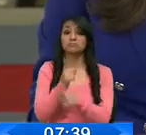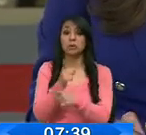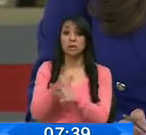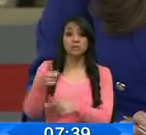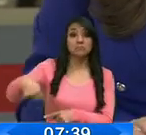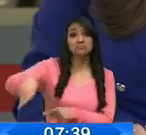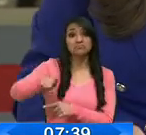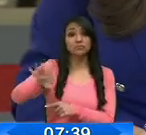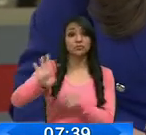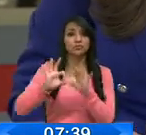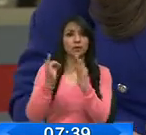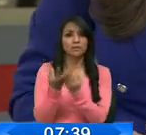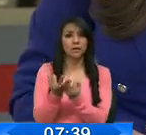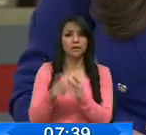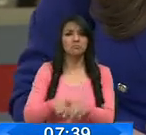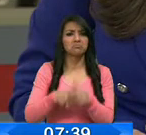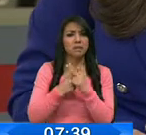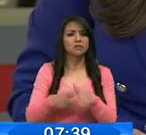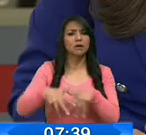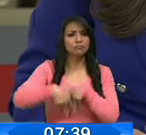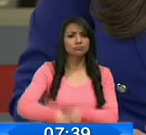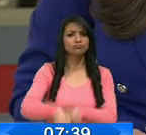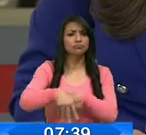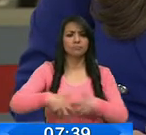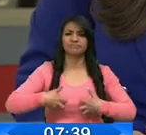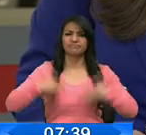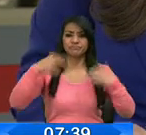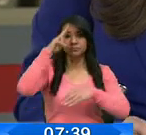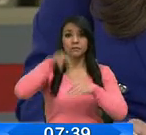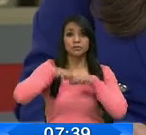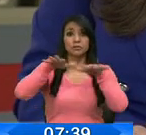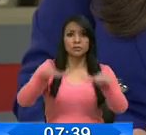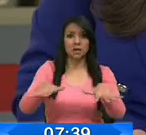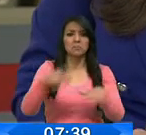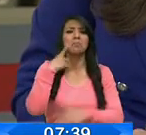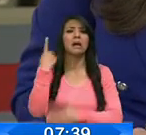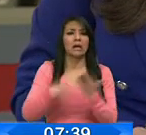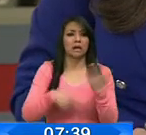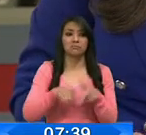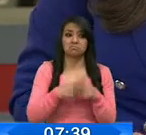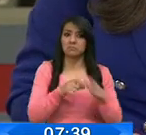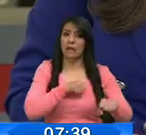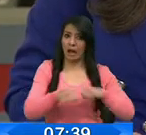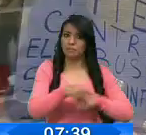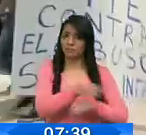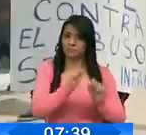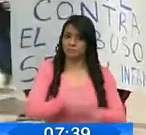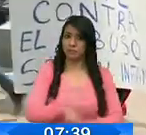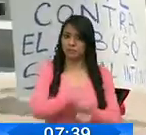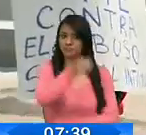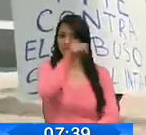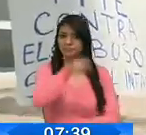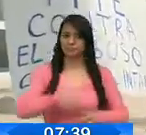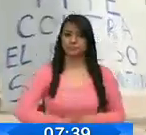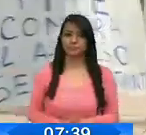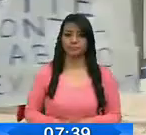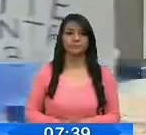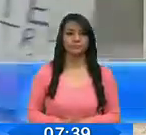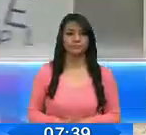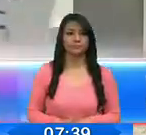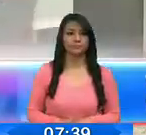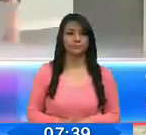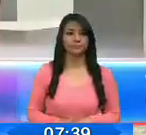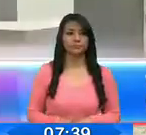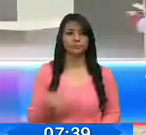y sus familiares iniciaron una jornada de protestas a nivel nacional para que se les dé trámite. Se apostaron en los exteriores